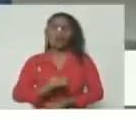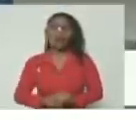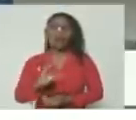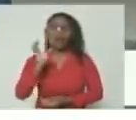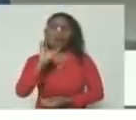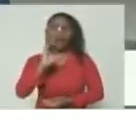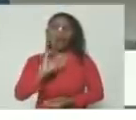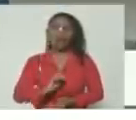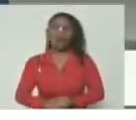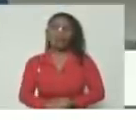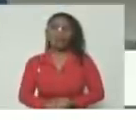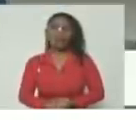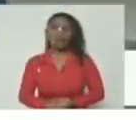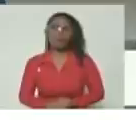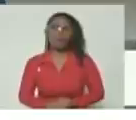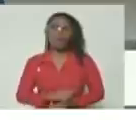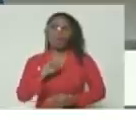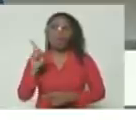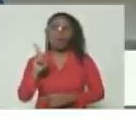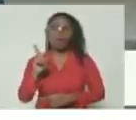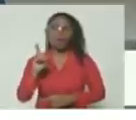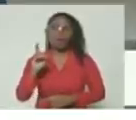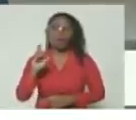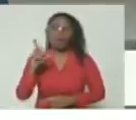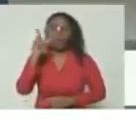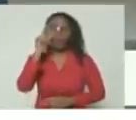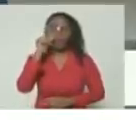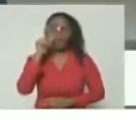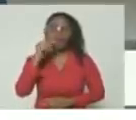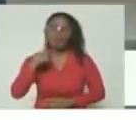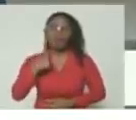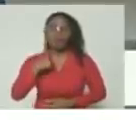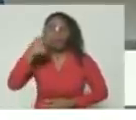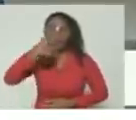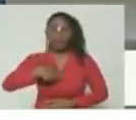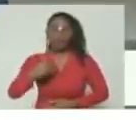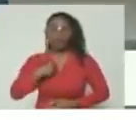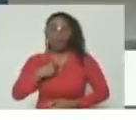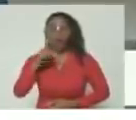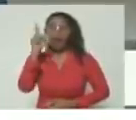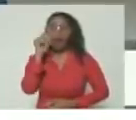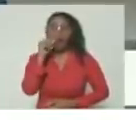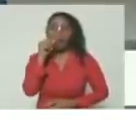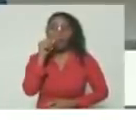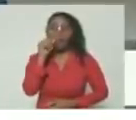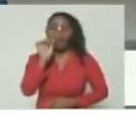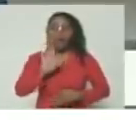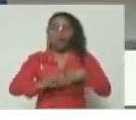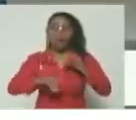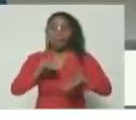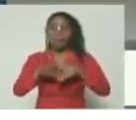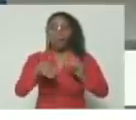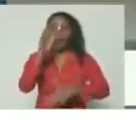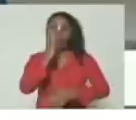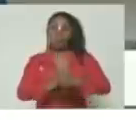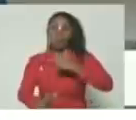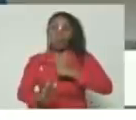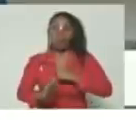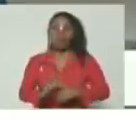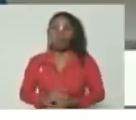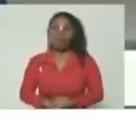Boys, de esos boys que yo soy. Soy un hombre de a pie, humilde, que me ha tocado